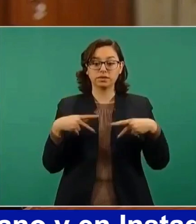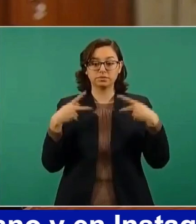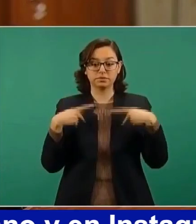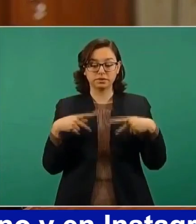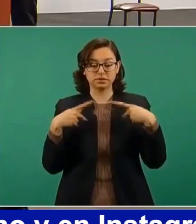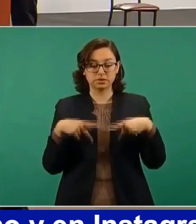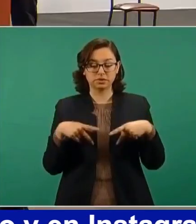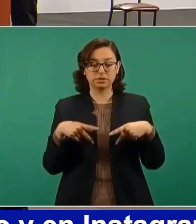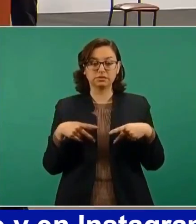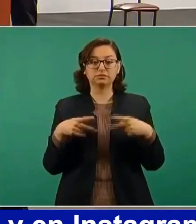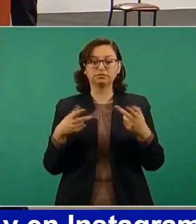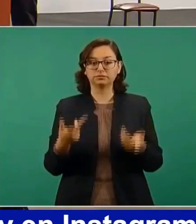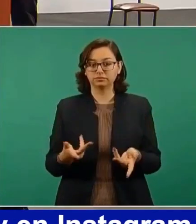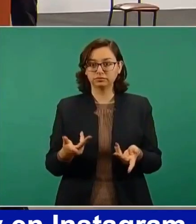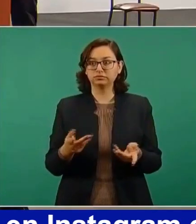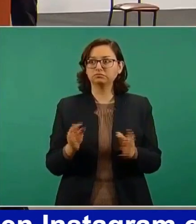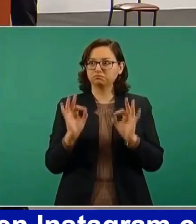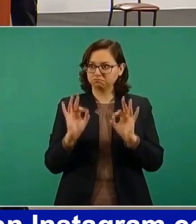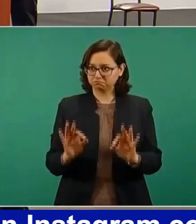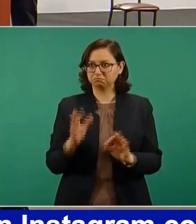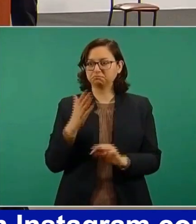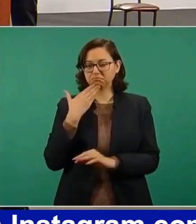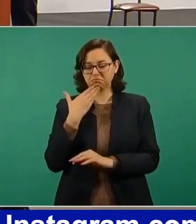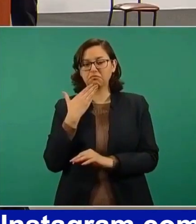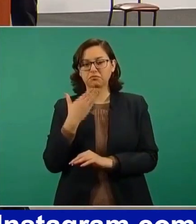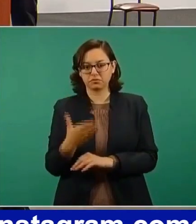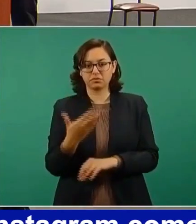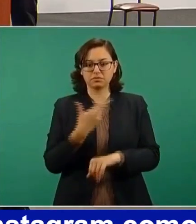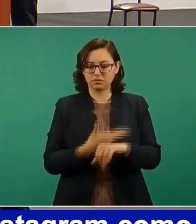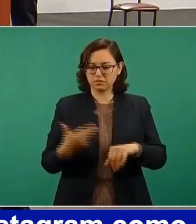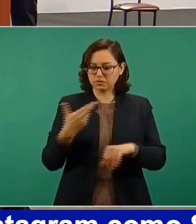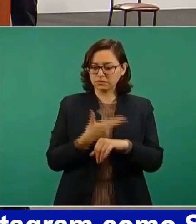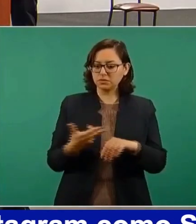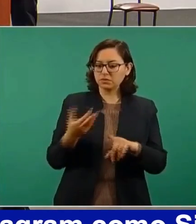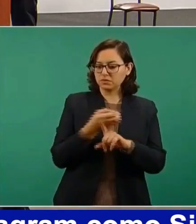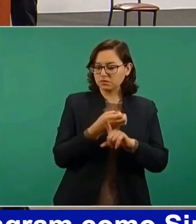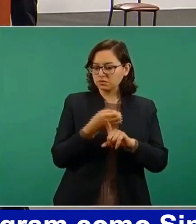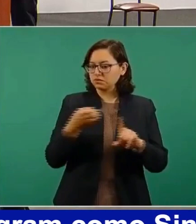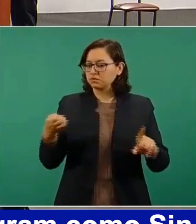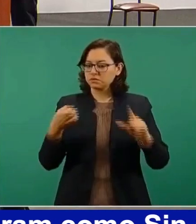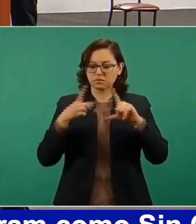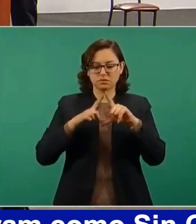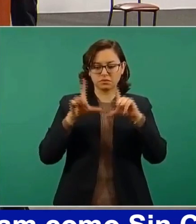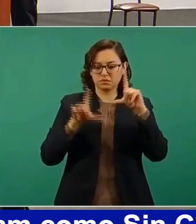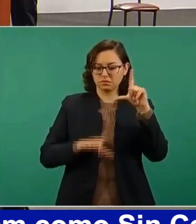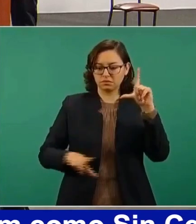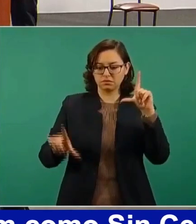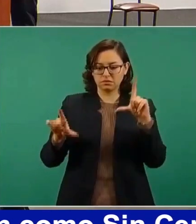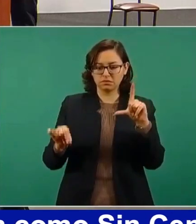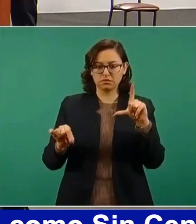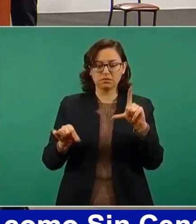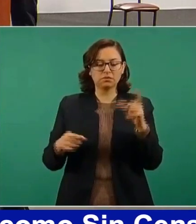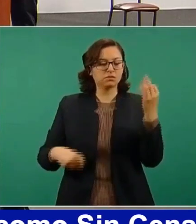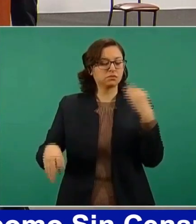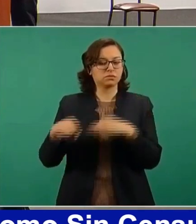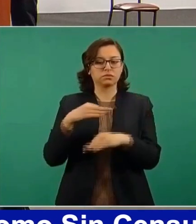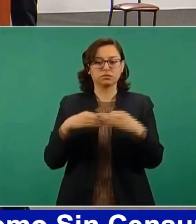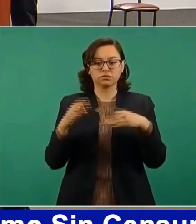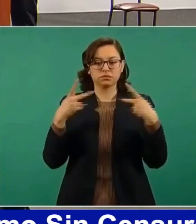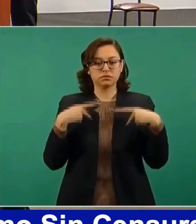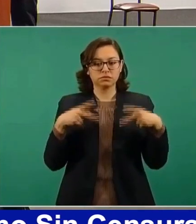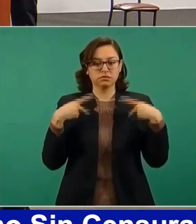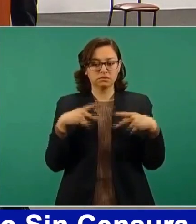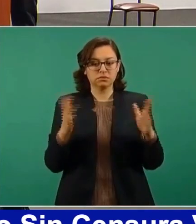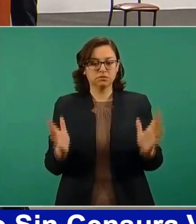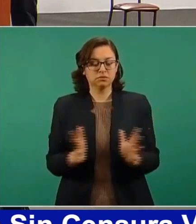de la aplicación, se ha logrado tener una organización mayor, la participación de todos